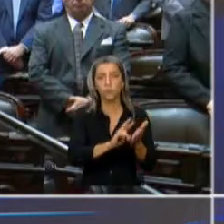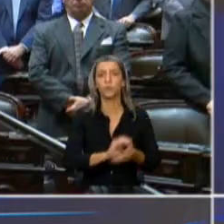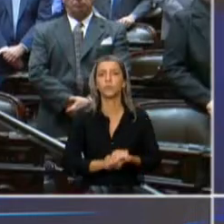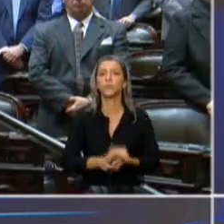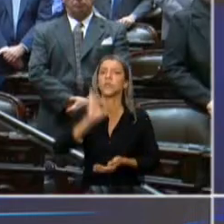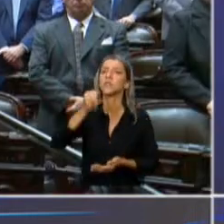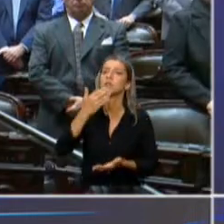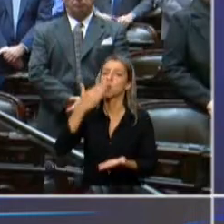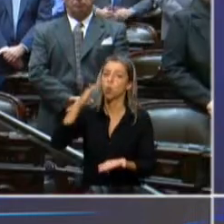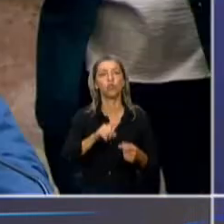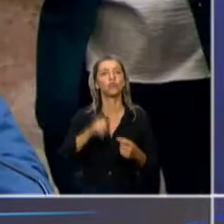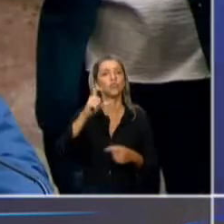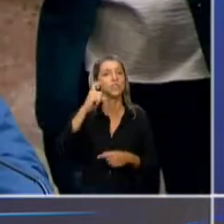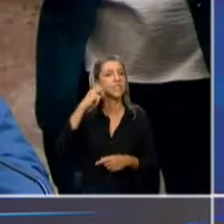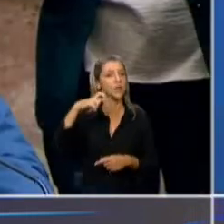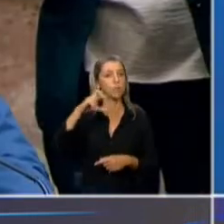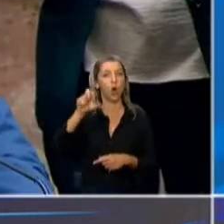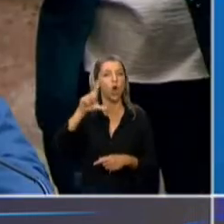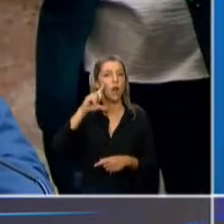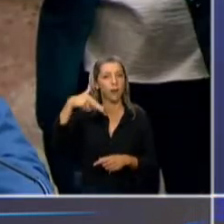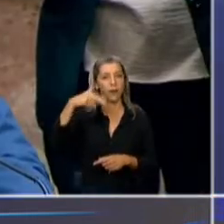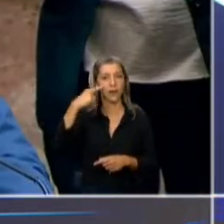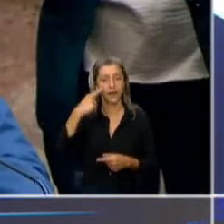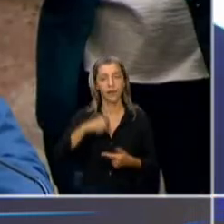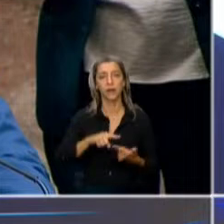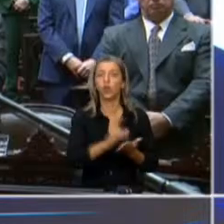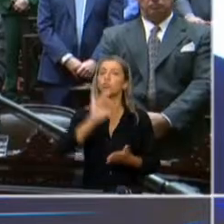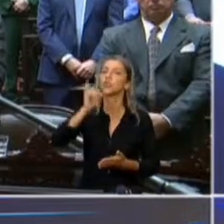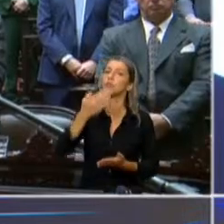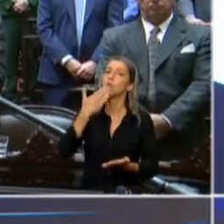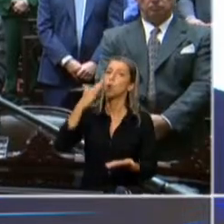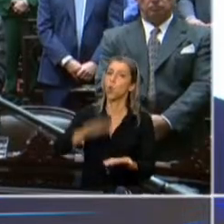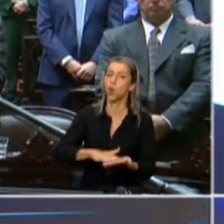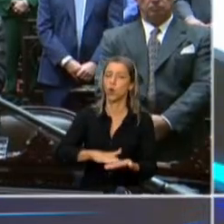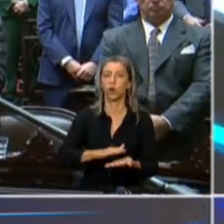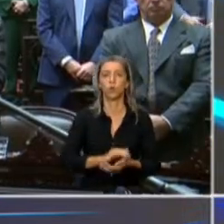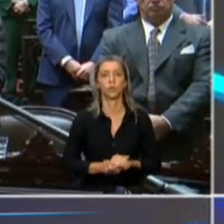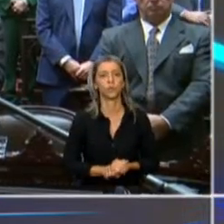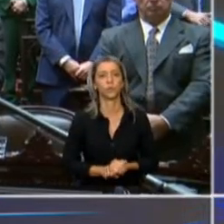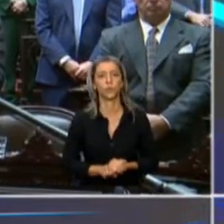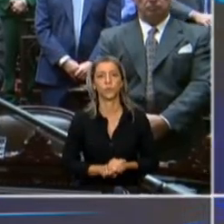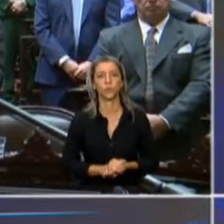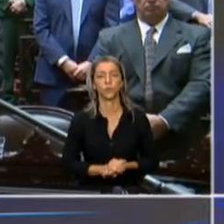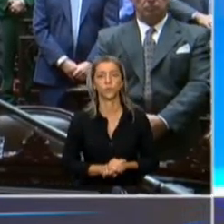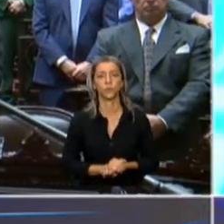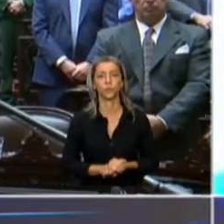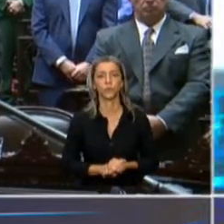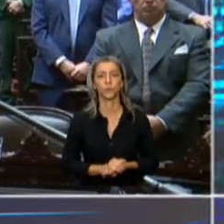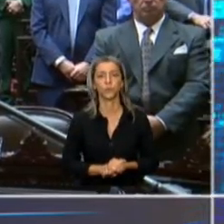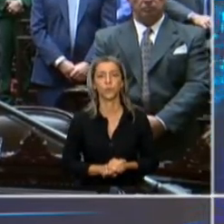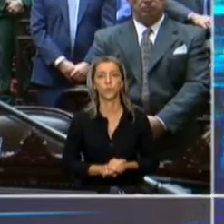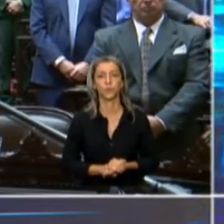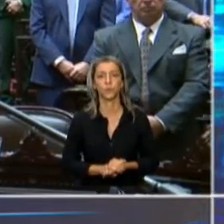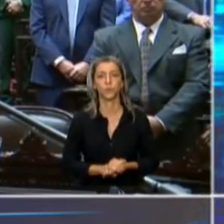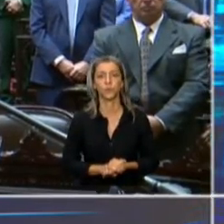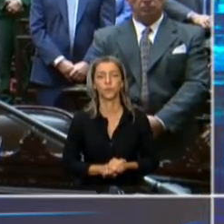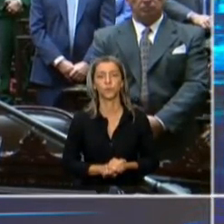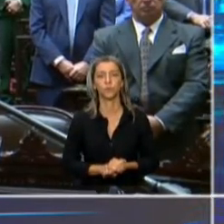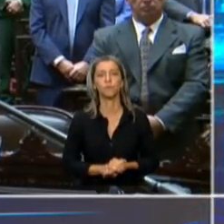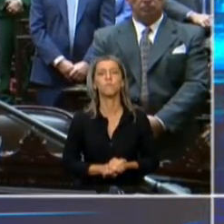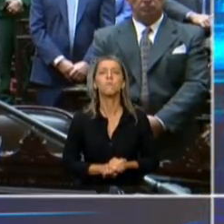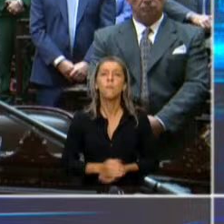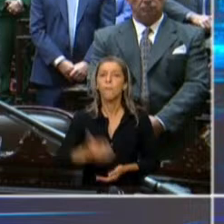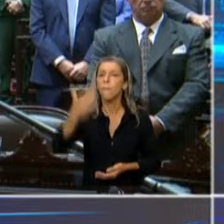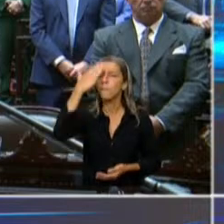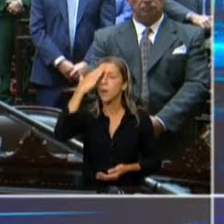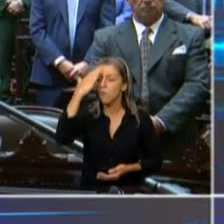arquitectura de leyes, de proyectos, de posibles derogaciones, que también impliquen un debate del Congreso de la